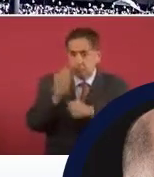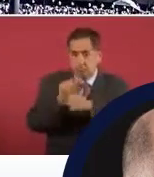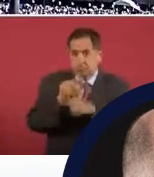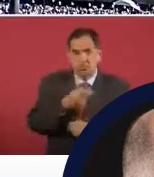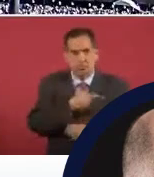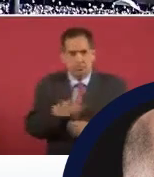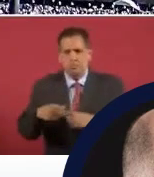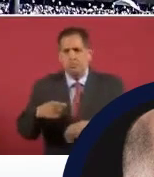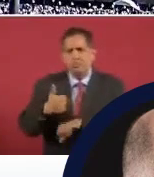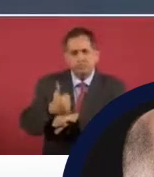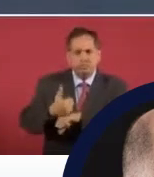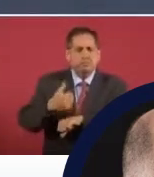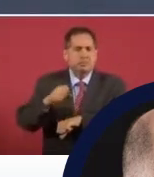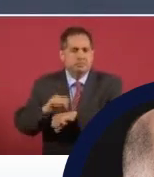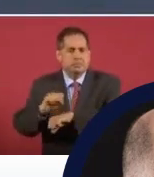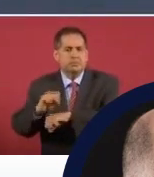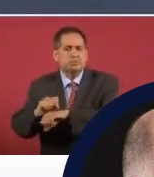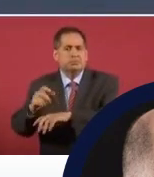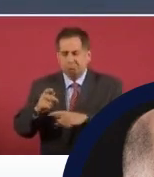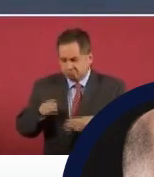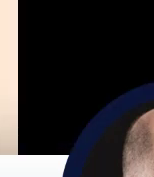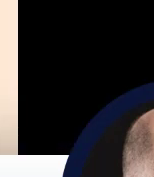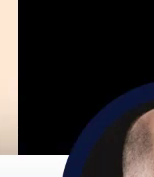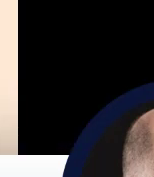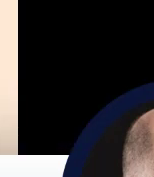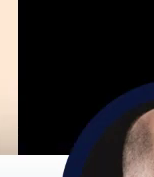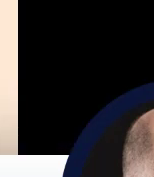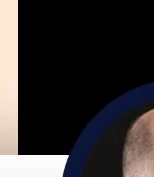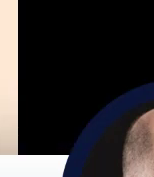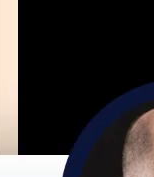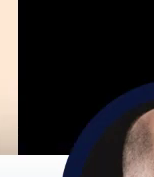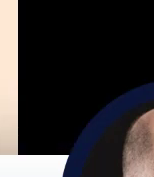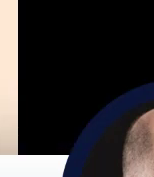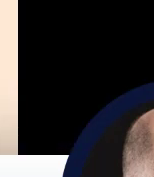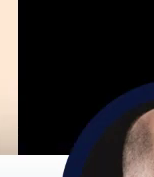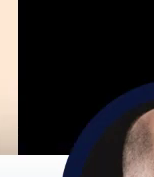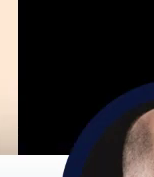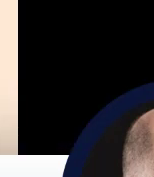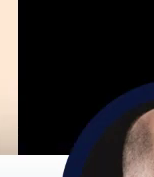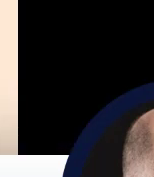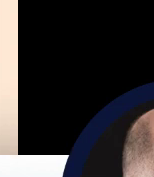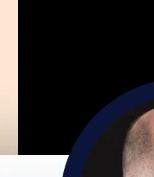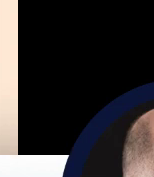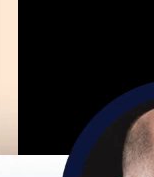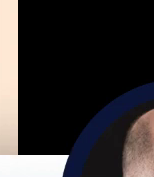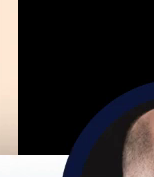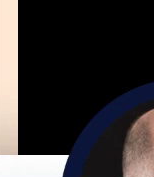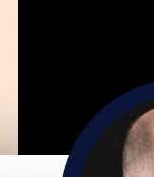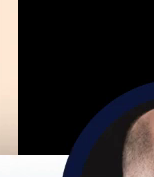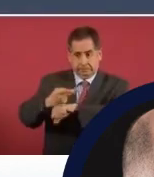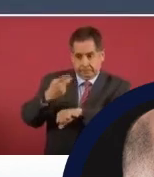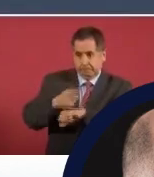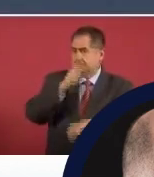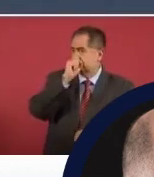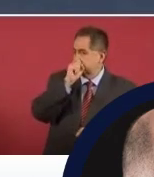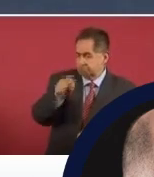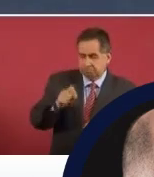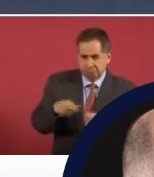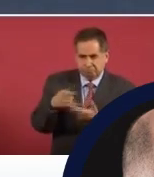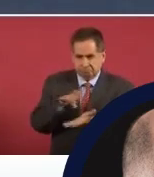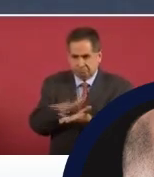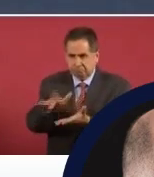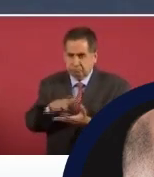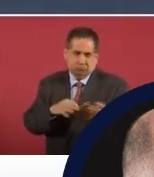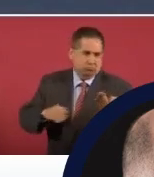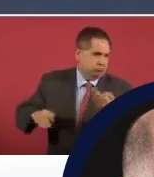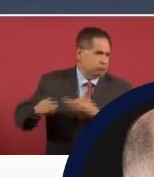reformas, creó instituciones, sacó leyes, los nombramientos no los acordó para que